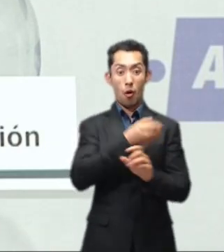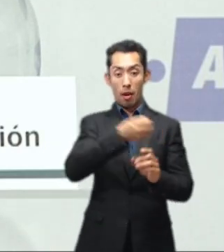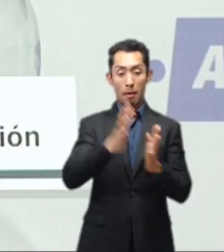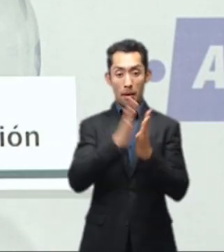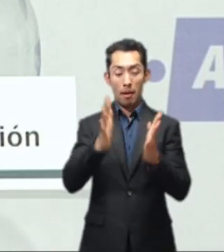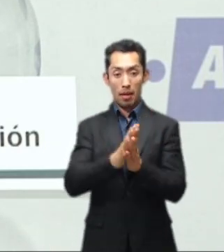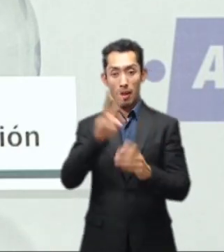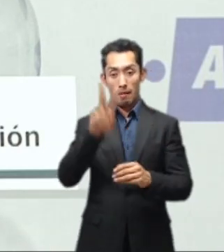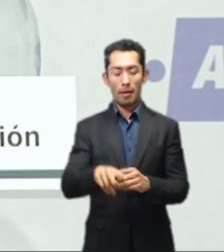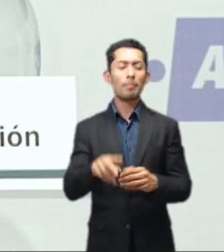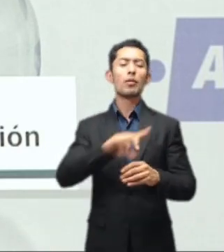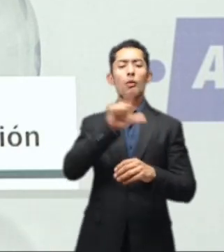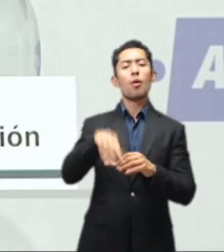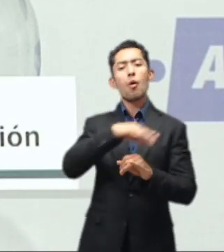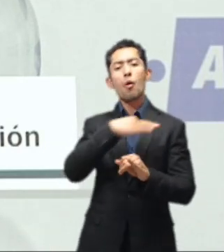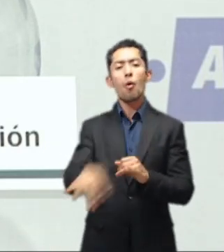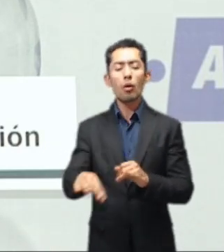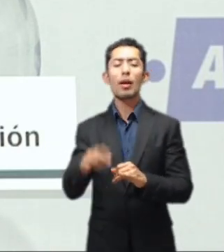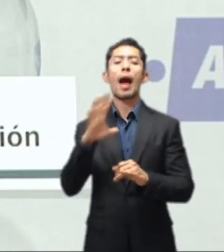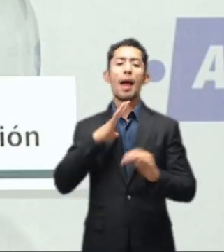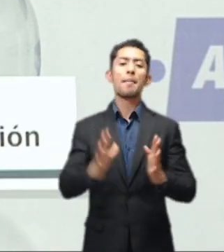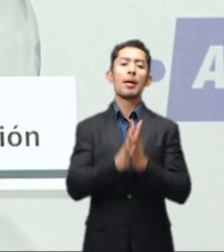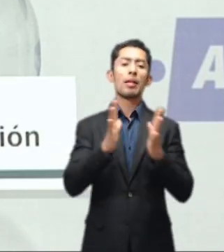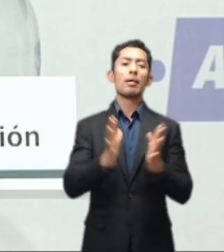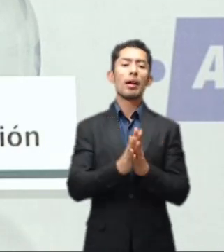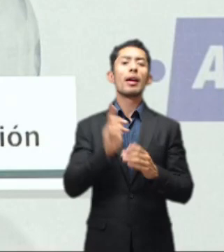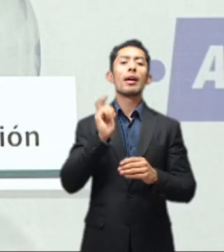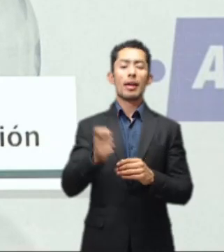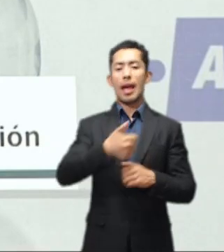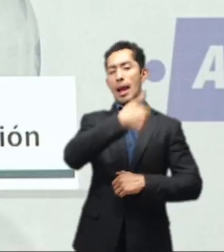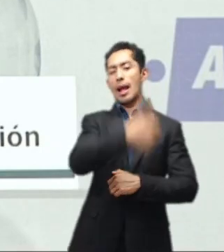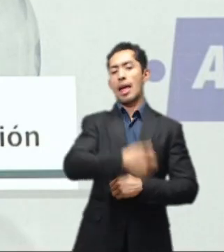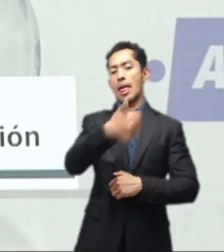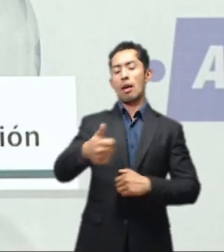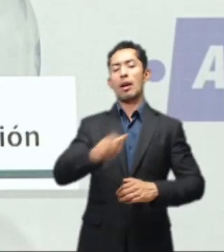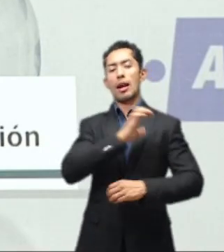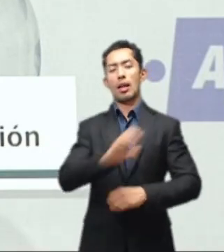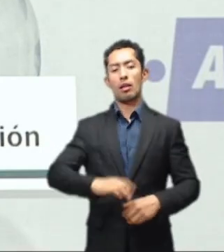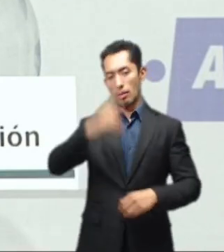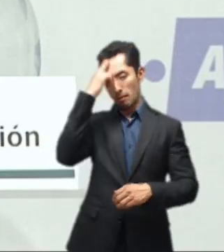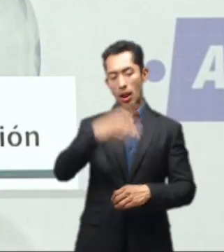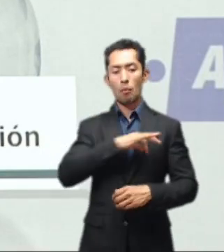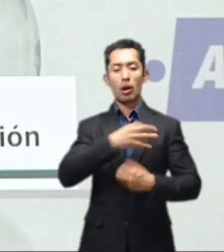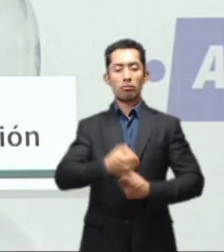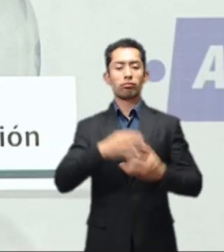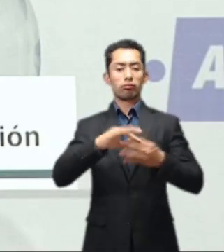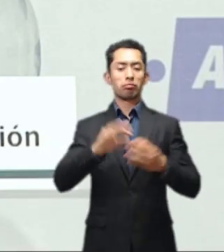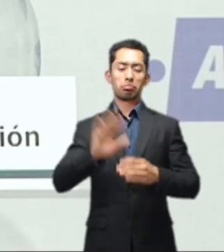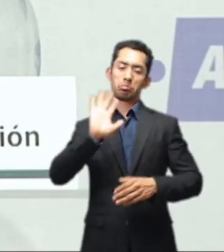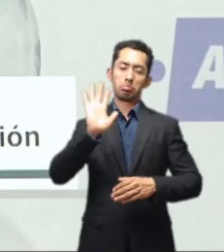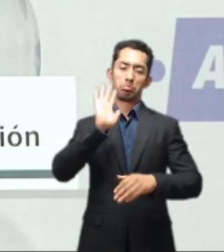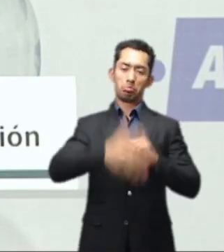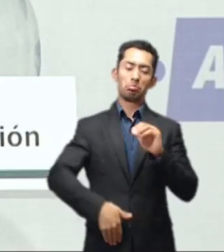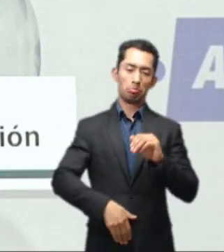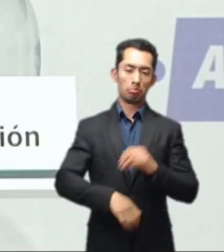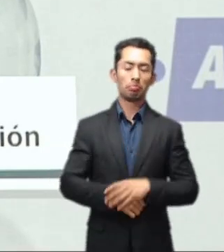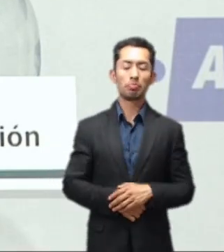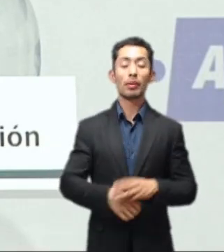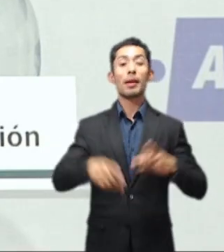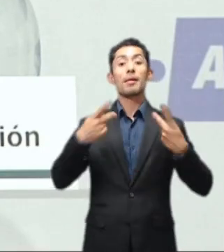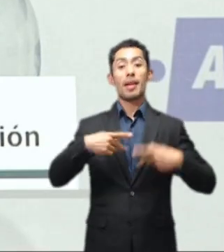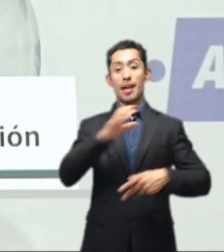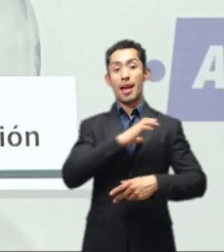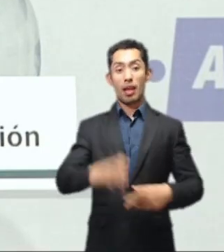señalado finalmente se dará un espacio de intervención a cada candidatura para emitir un mensaje de despedida cada